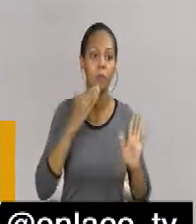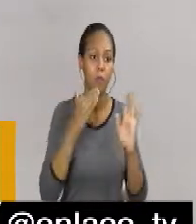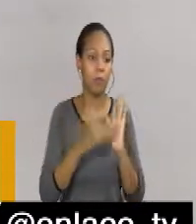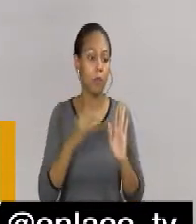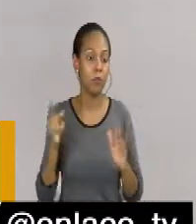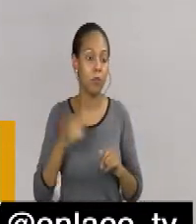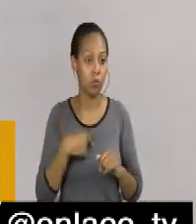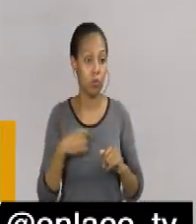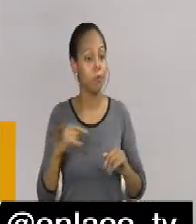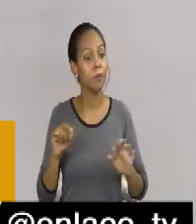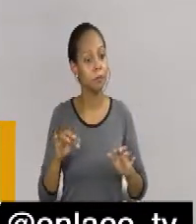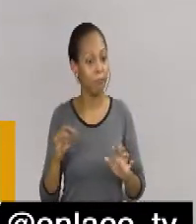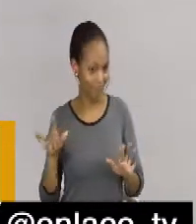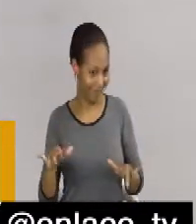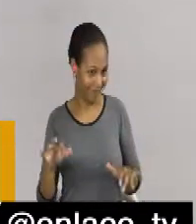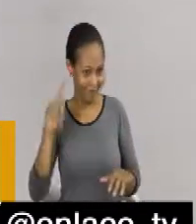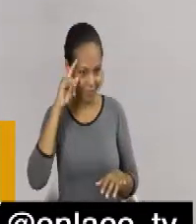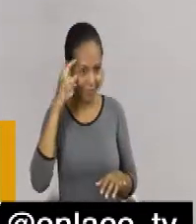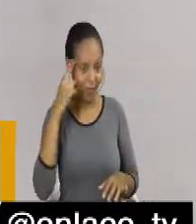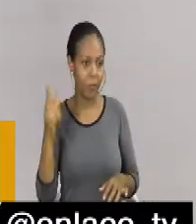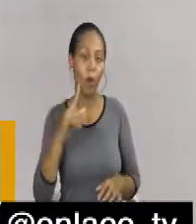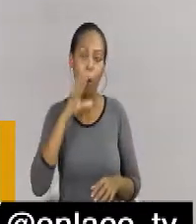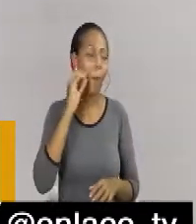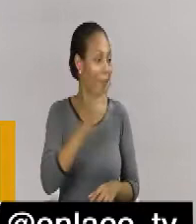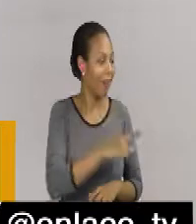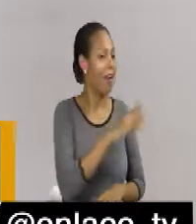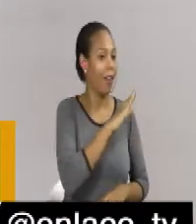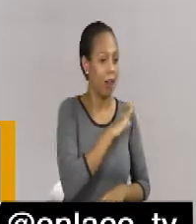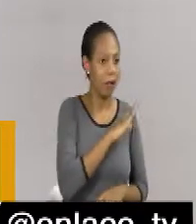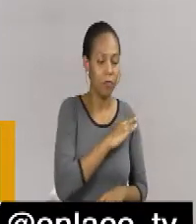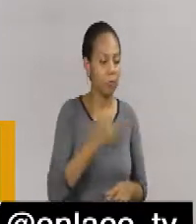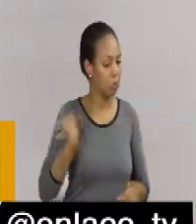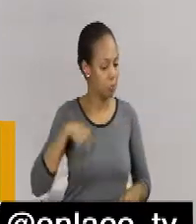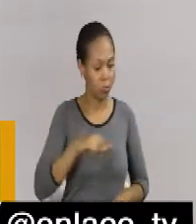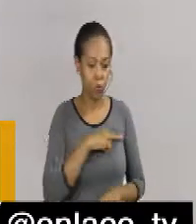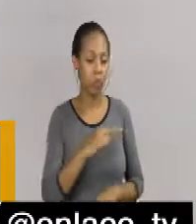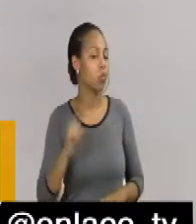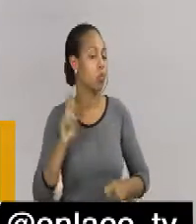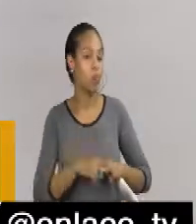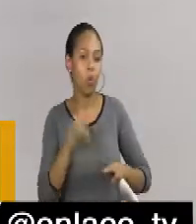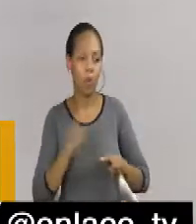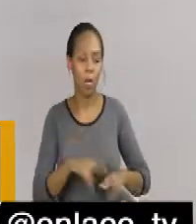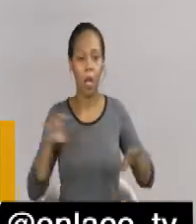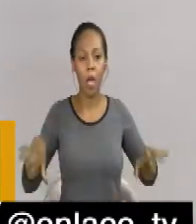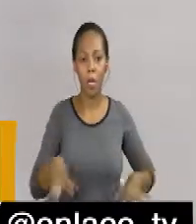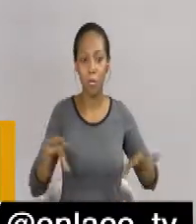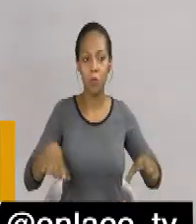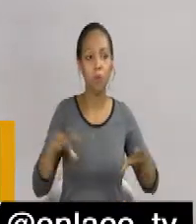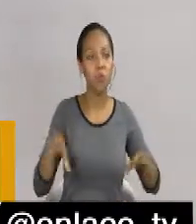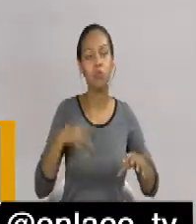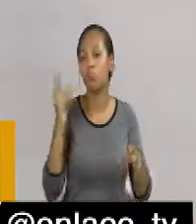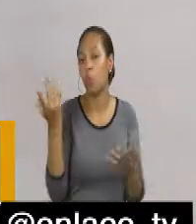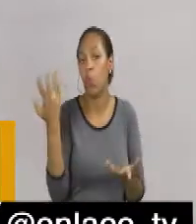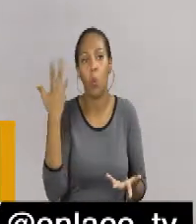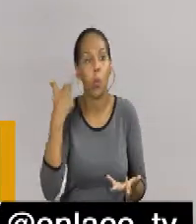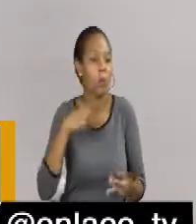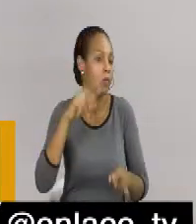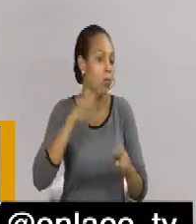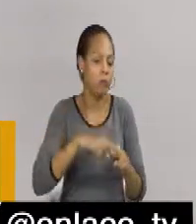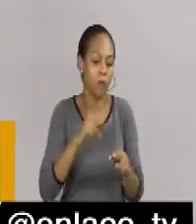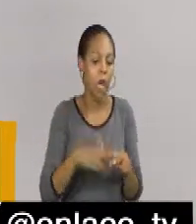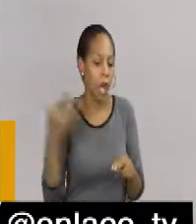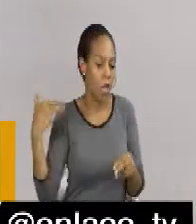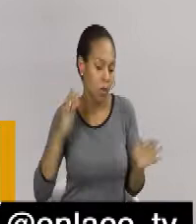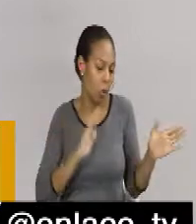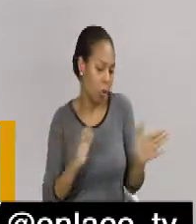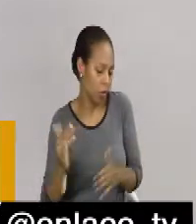de Gobierno, como Mayerlo y yo, y en cabeza de nuestro alcalde, seguimos trabajando día a día con nuestros temas normales, como lo hemos manejado, como lo